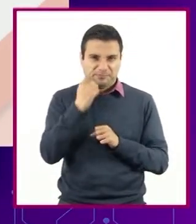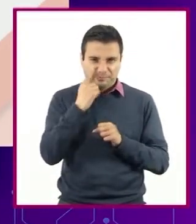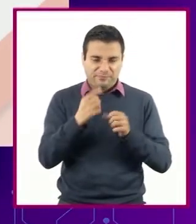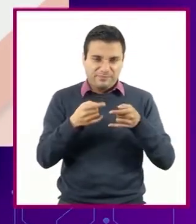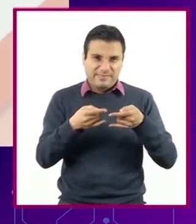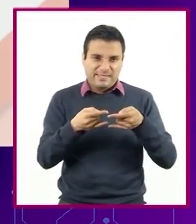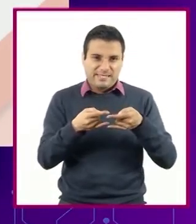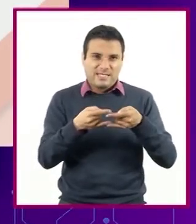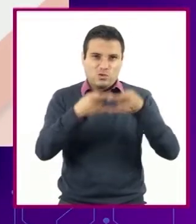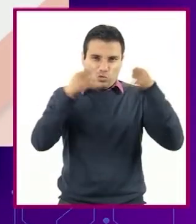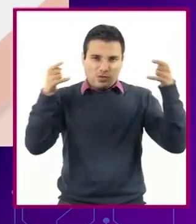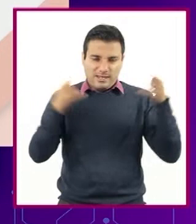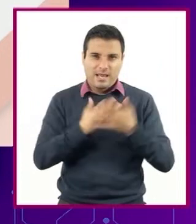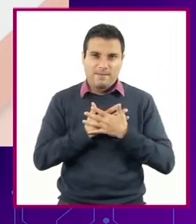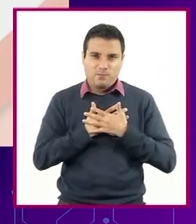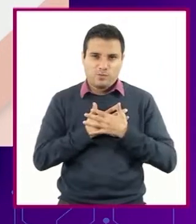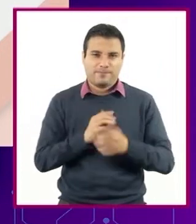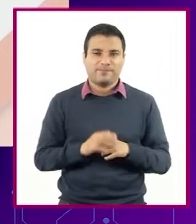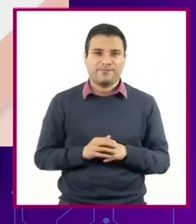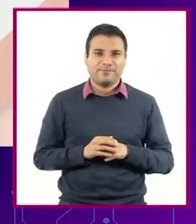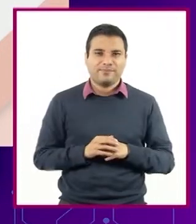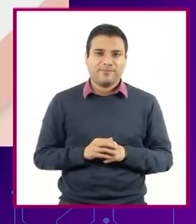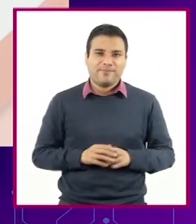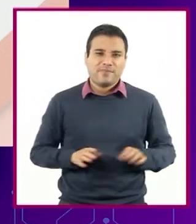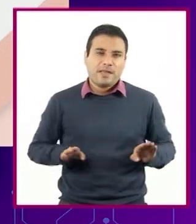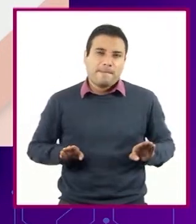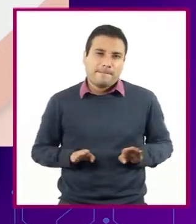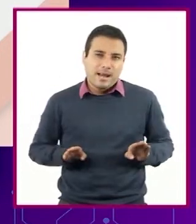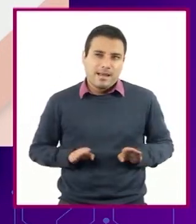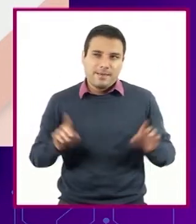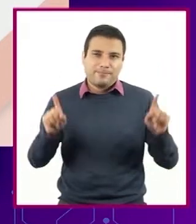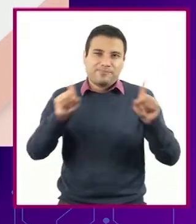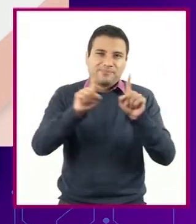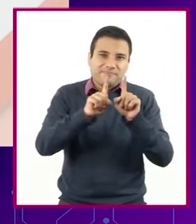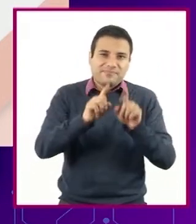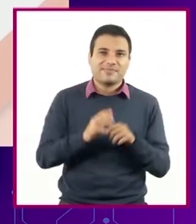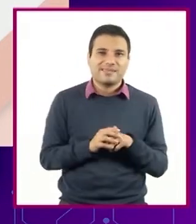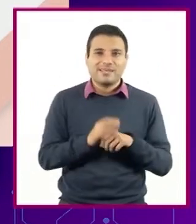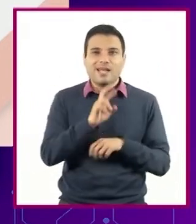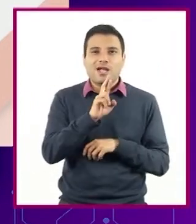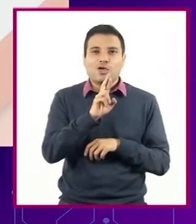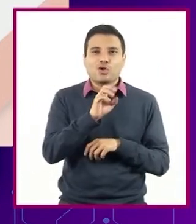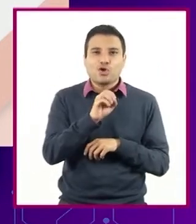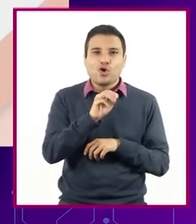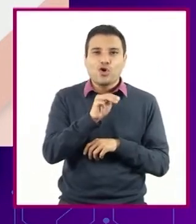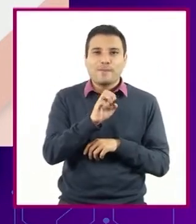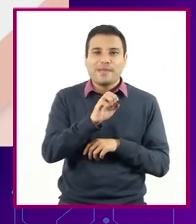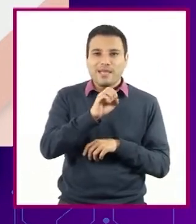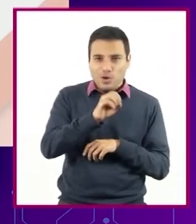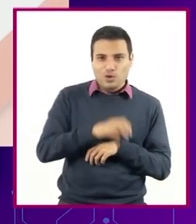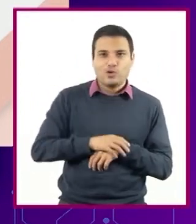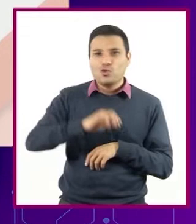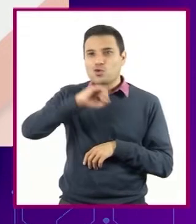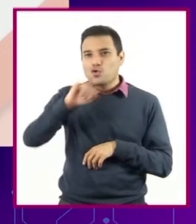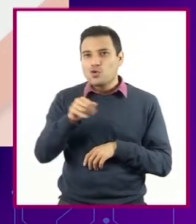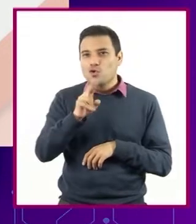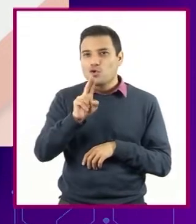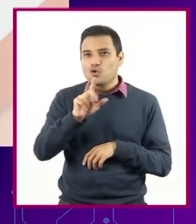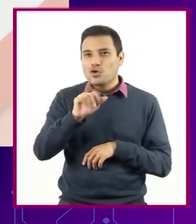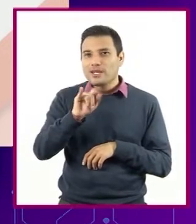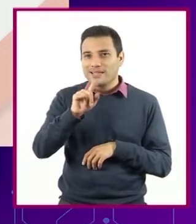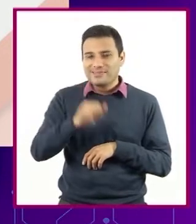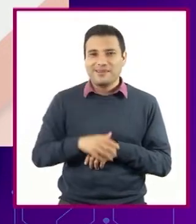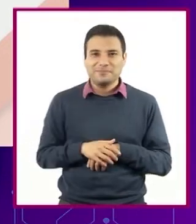romántico, la historia de una pareja estilo Romeo y Julieta. Quizás la relación se pudo haber logrado gracias